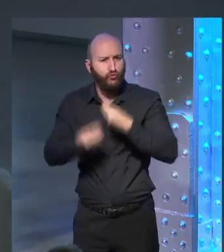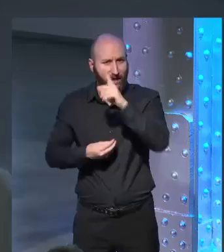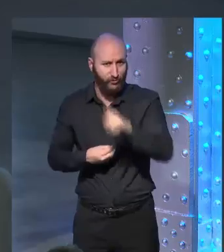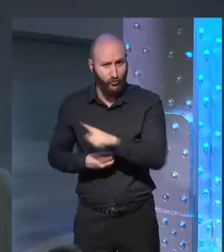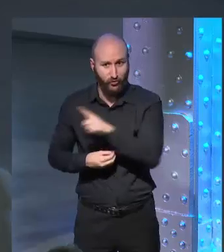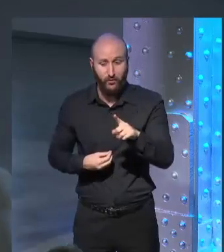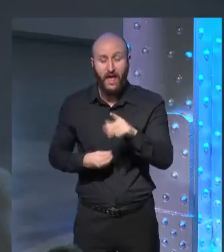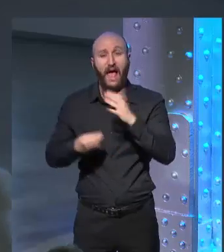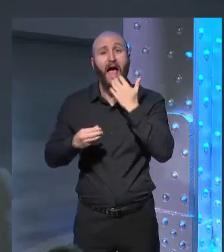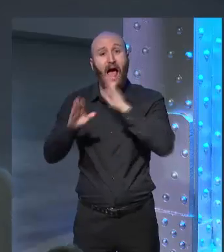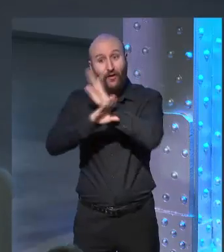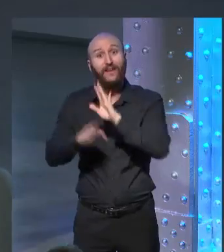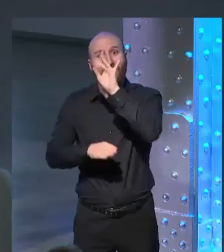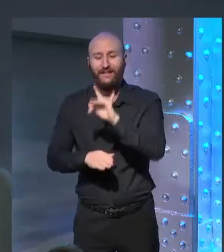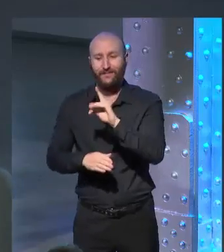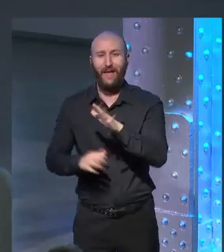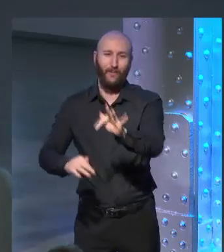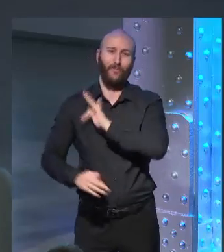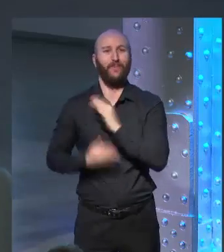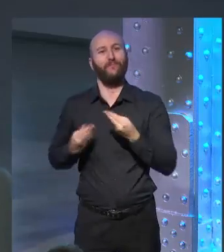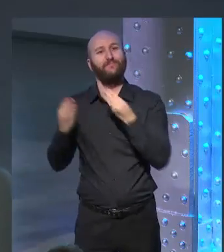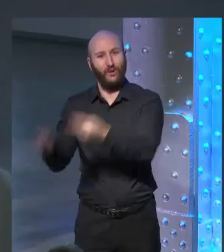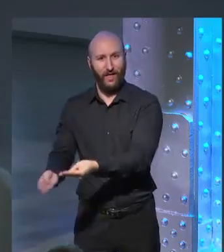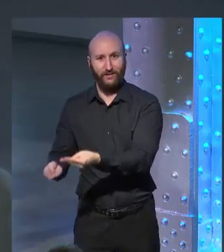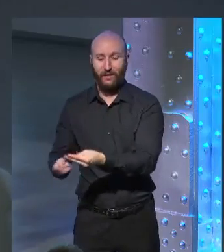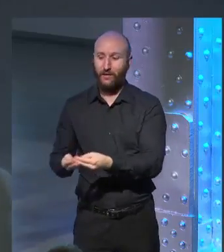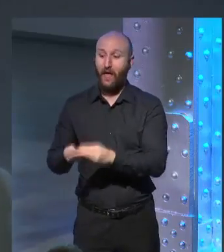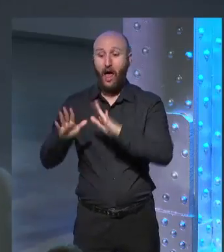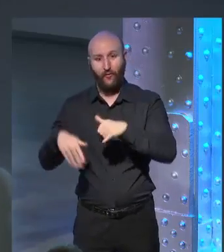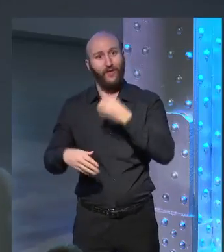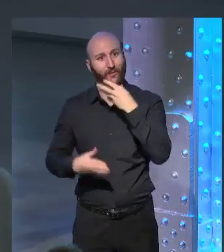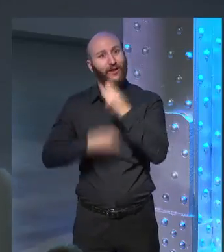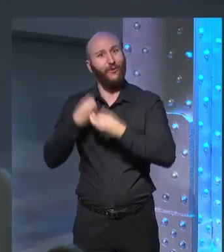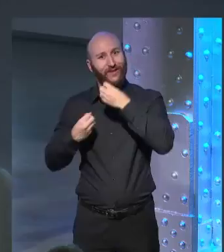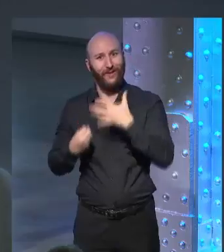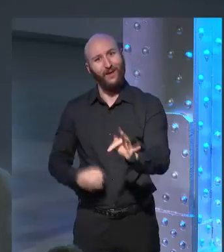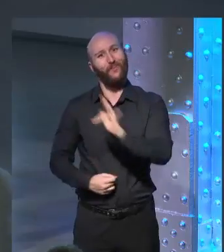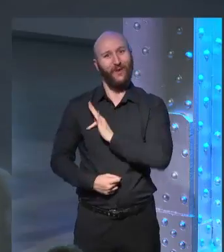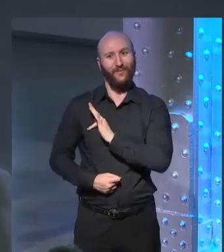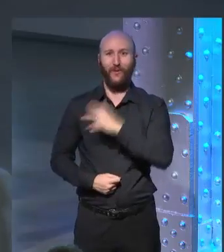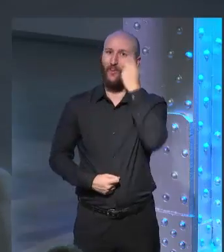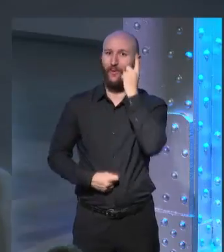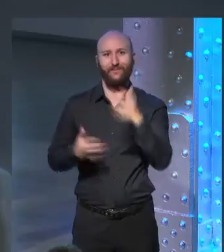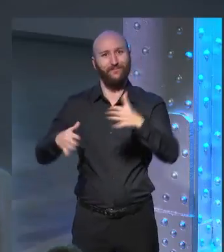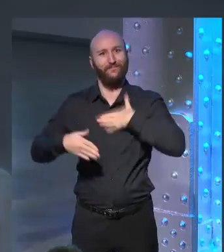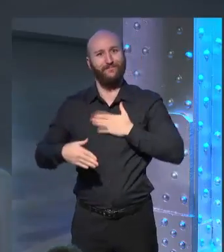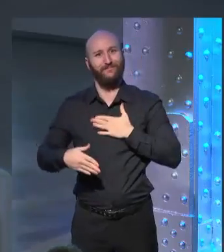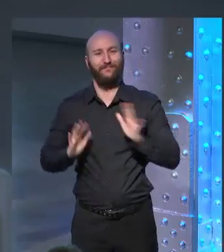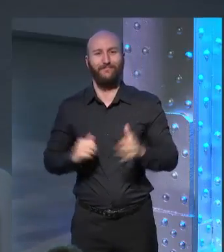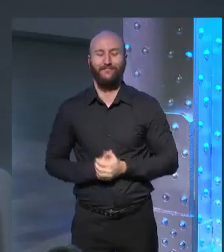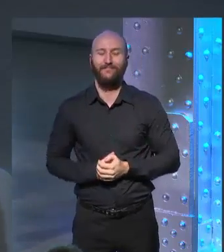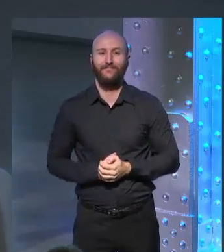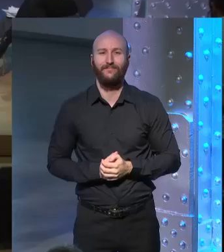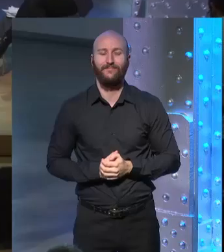lo sabía utilizar me lo quedaba. Y bueno, pues lo supe utilizar y me lo quedé.